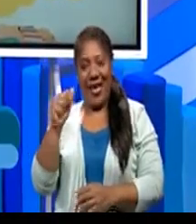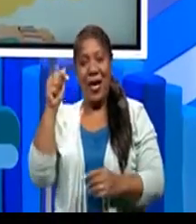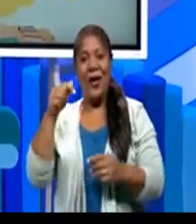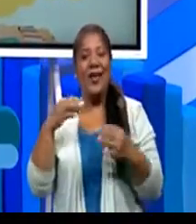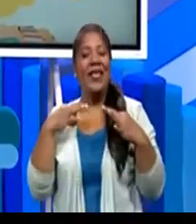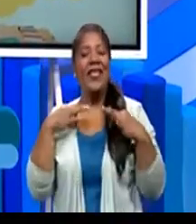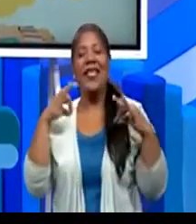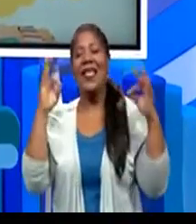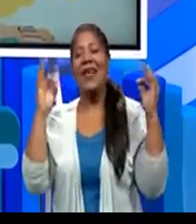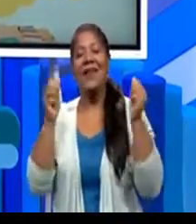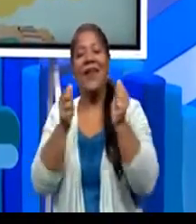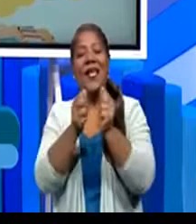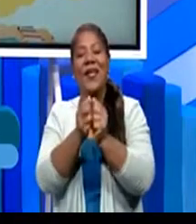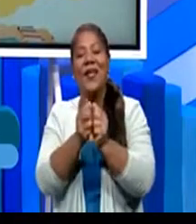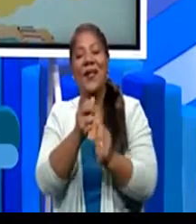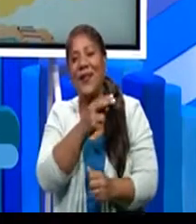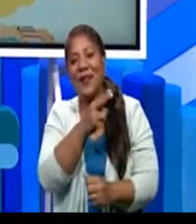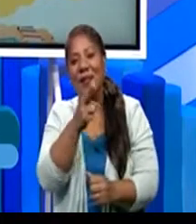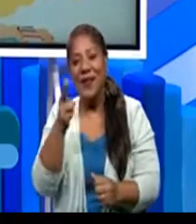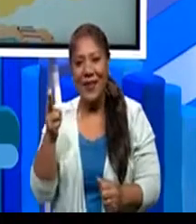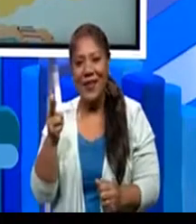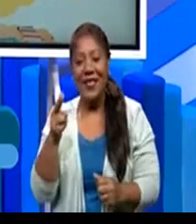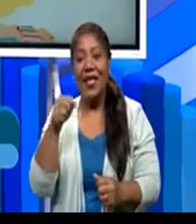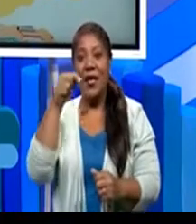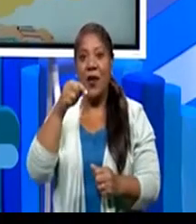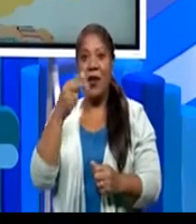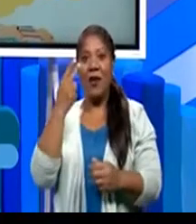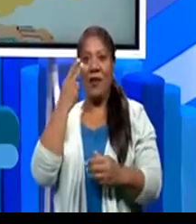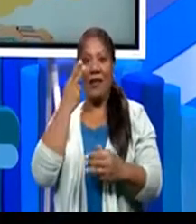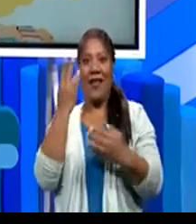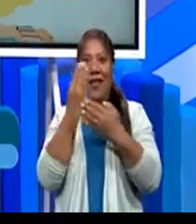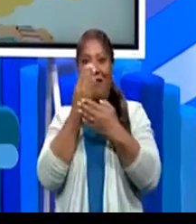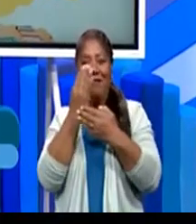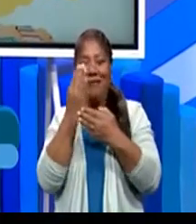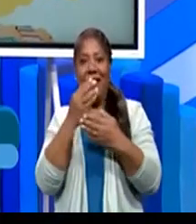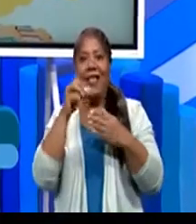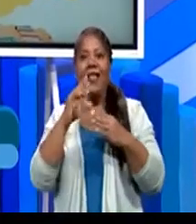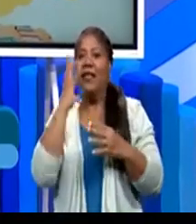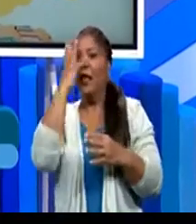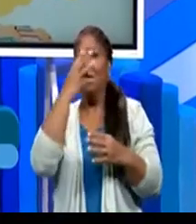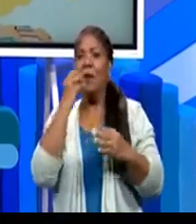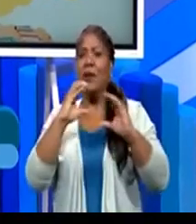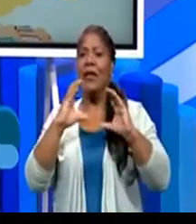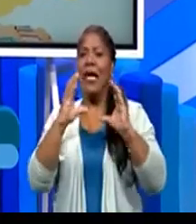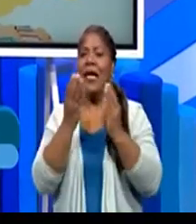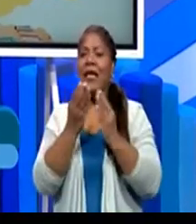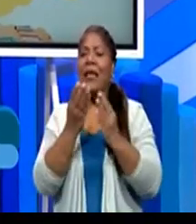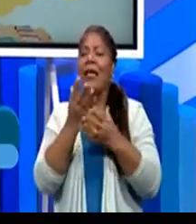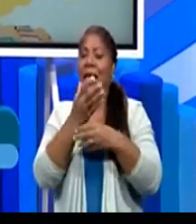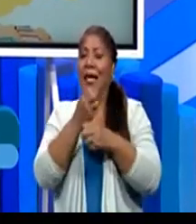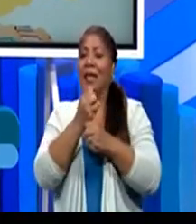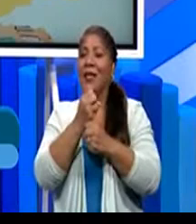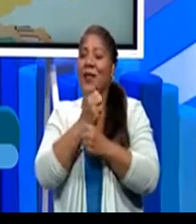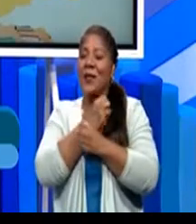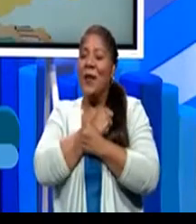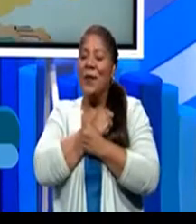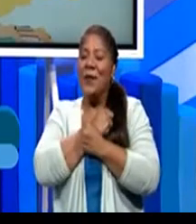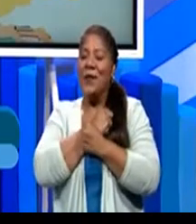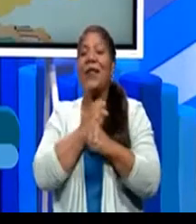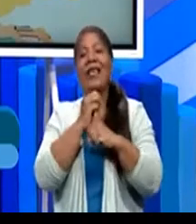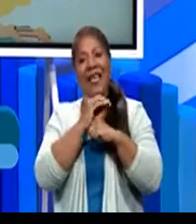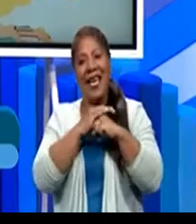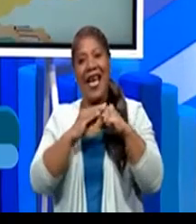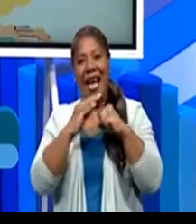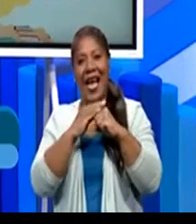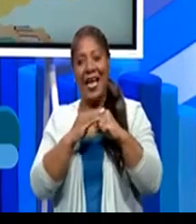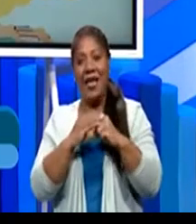de estar con todos ustedes aquí viendo esta hermosa clase que les traje preparada con mucho amor y cariño. Pero, ¿qué les